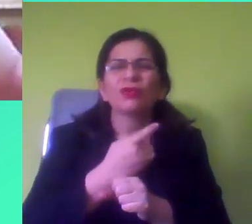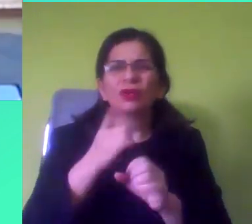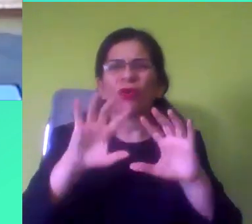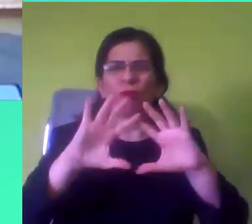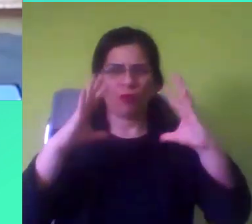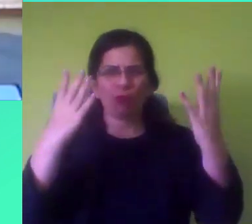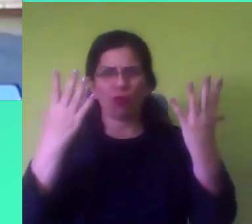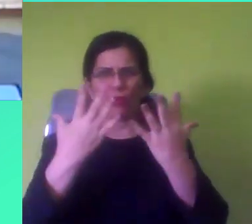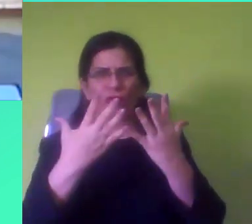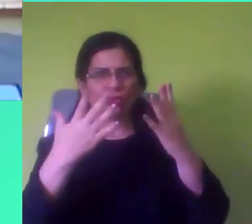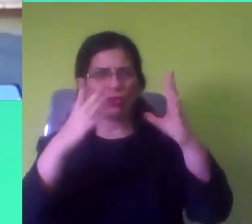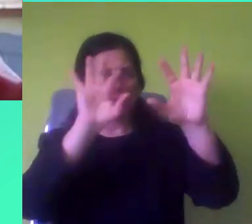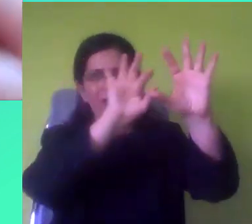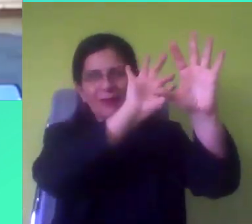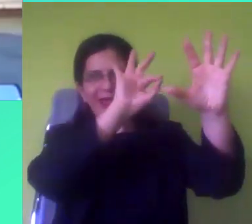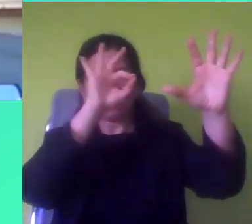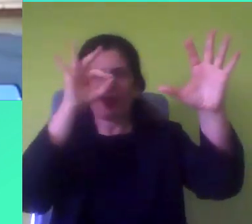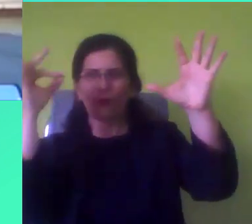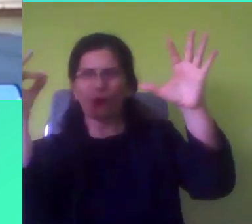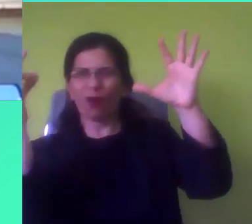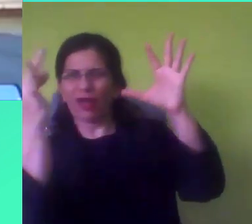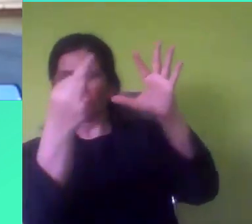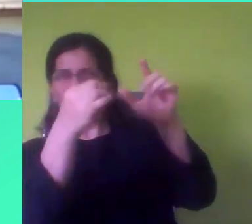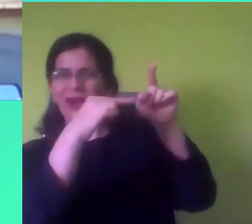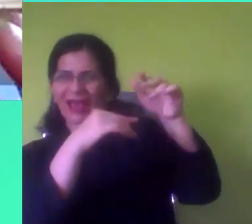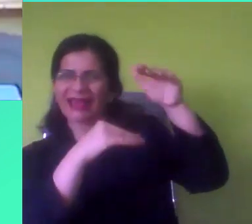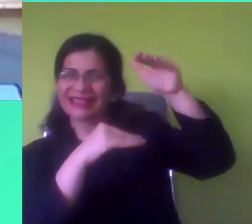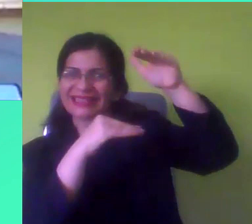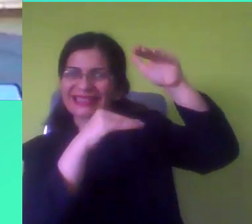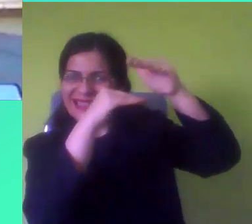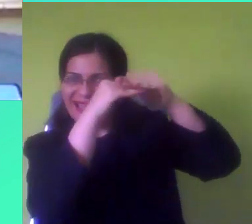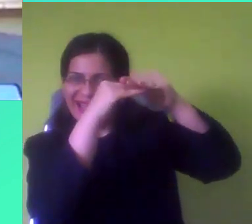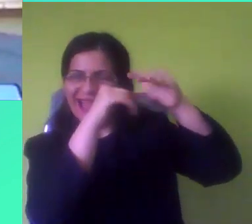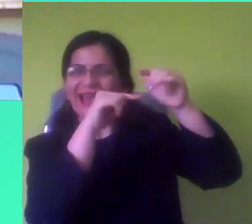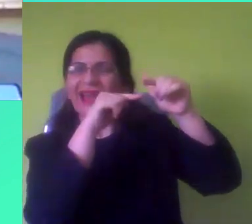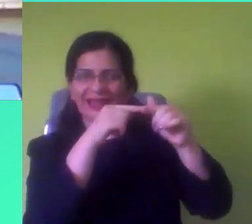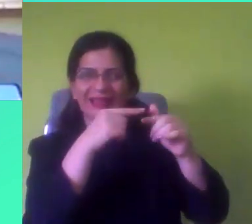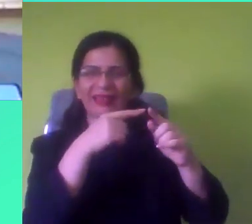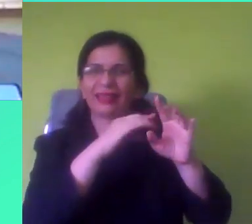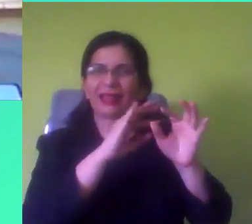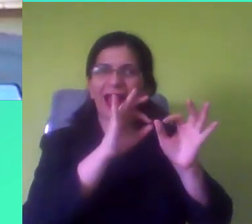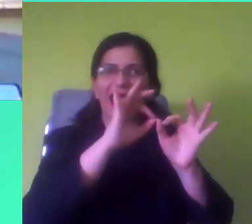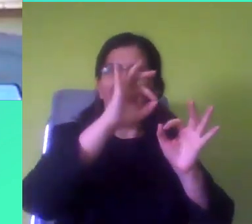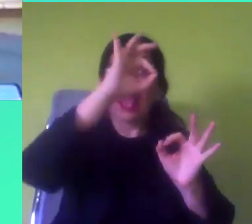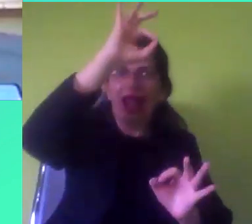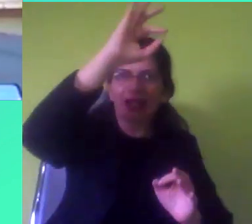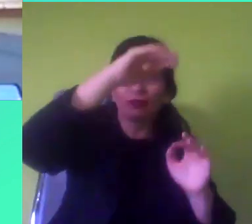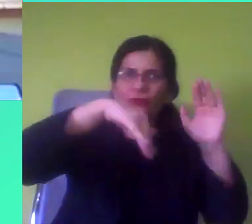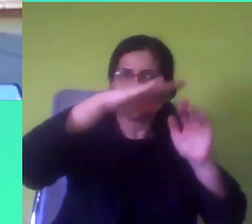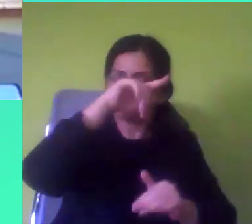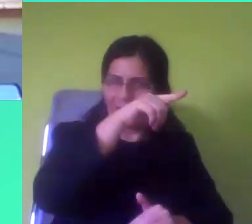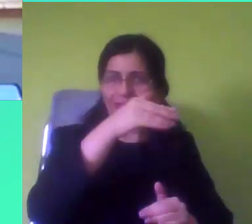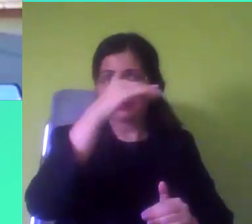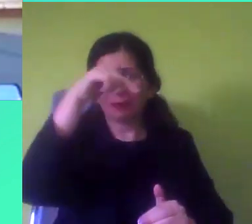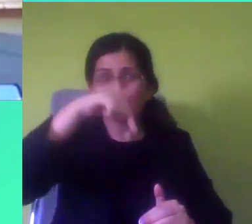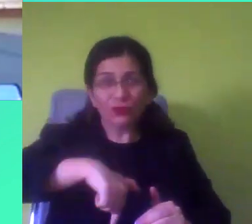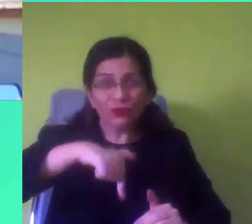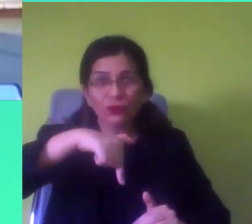Ecuador en términos del calor que recibe el planeta, etc. Bueno, como les digo, las